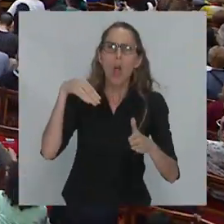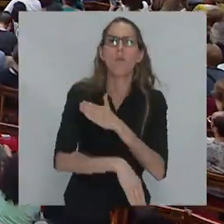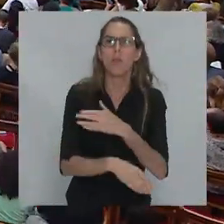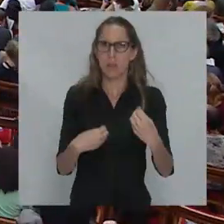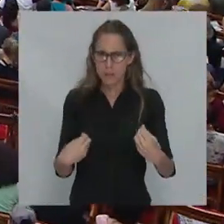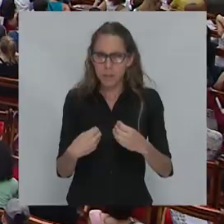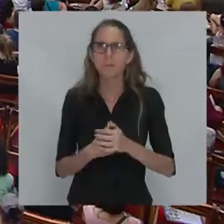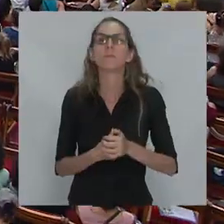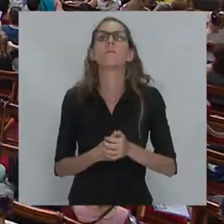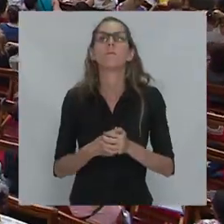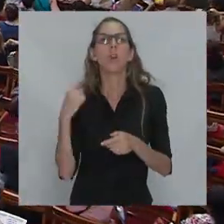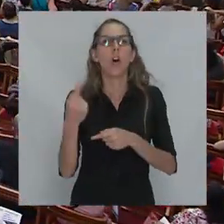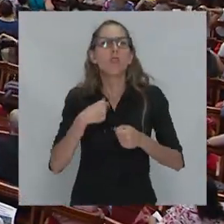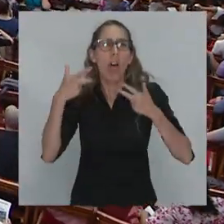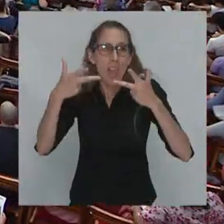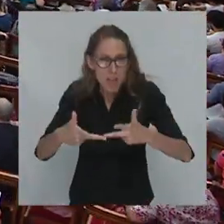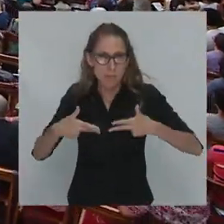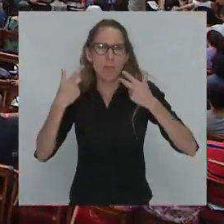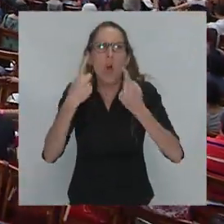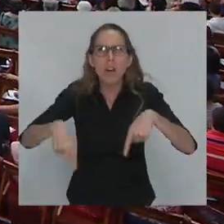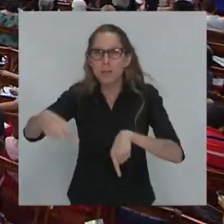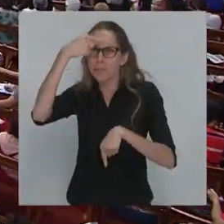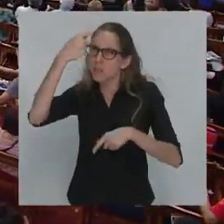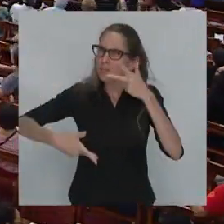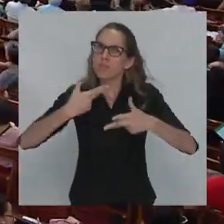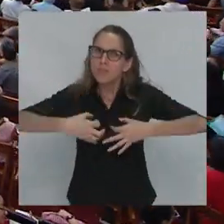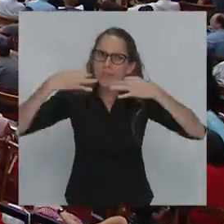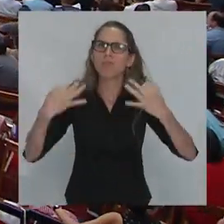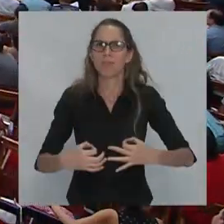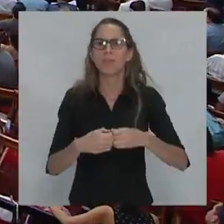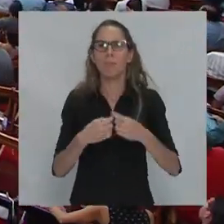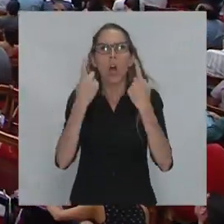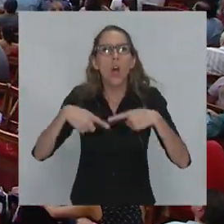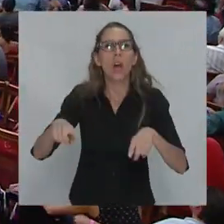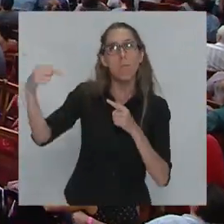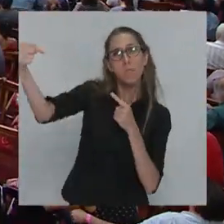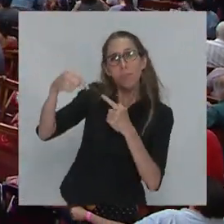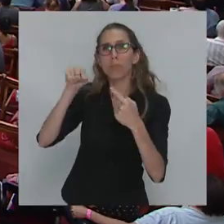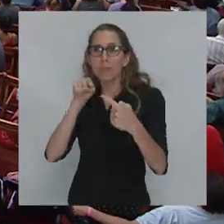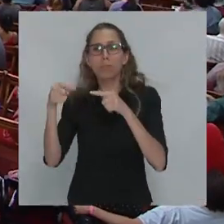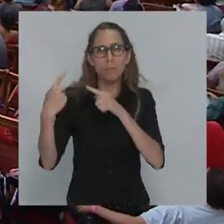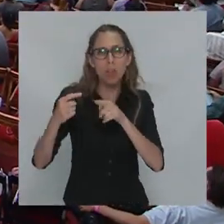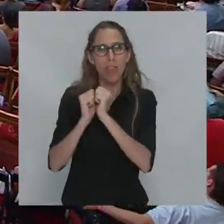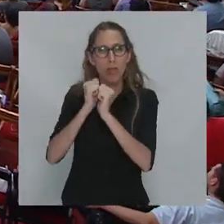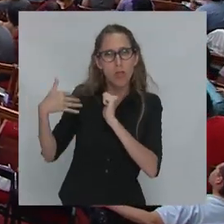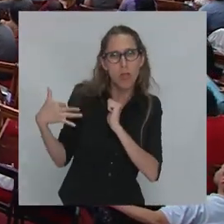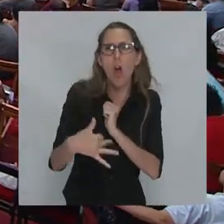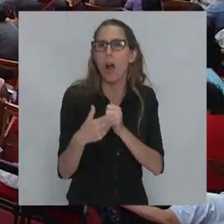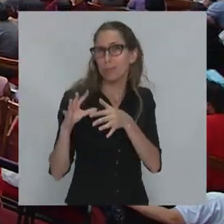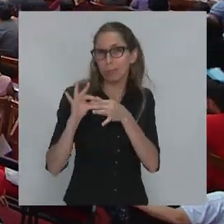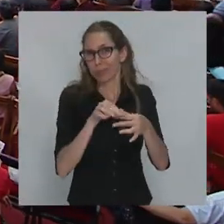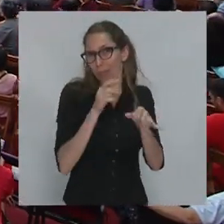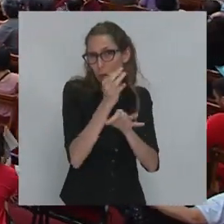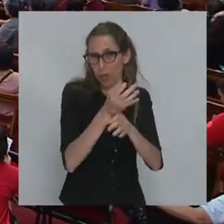una y otra vez lo que pensábamos, de asumir las tensiones y las contradicciones que históricamente ha mostrado la educación